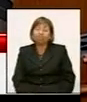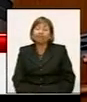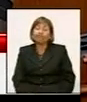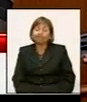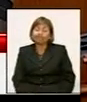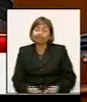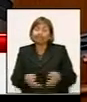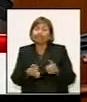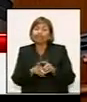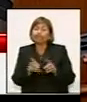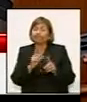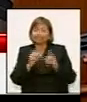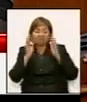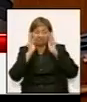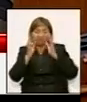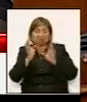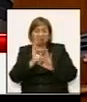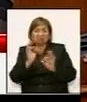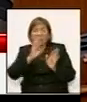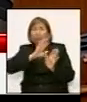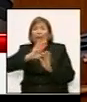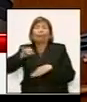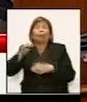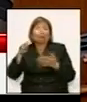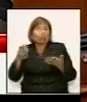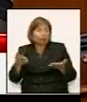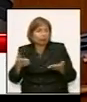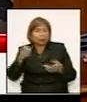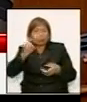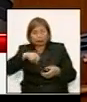finalidad única de contribuir al